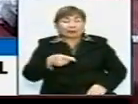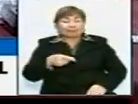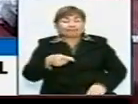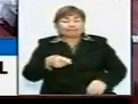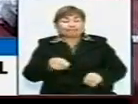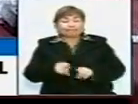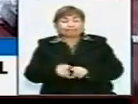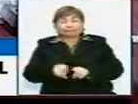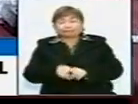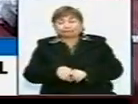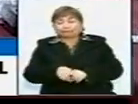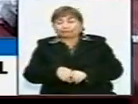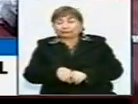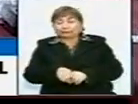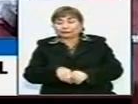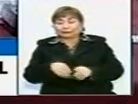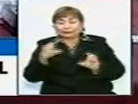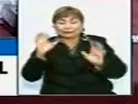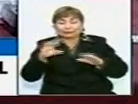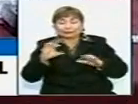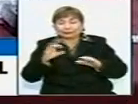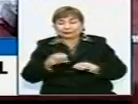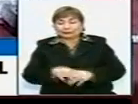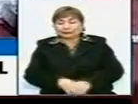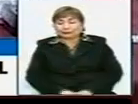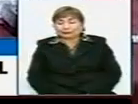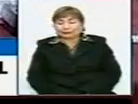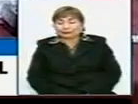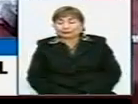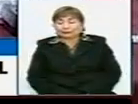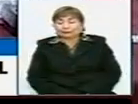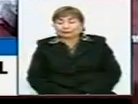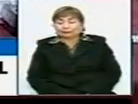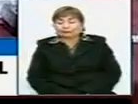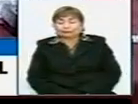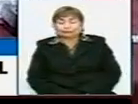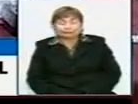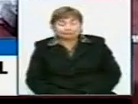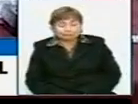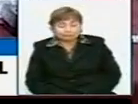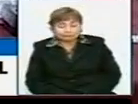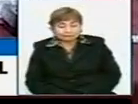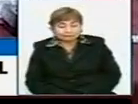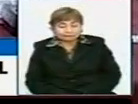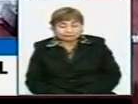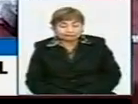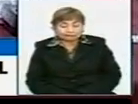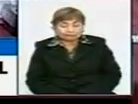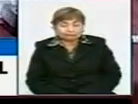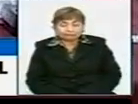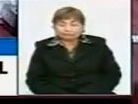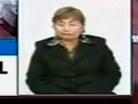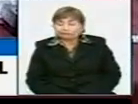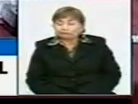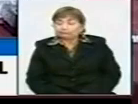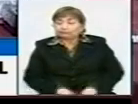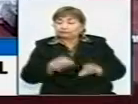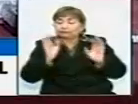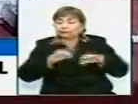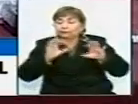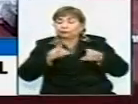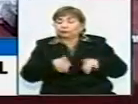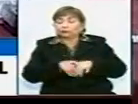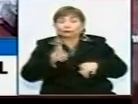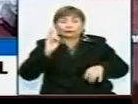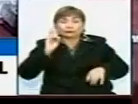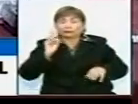este en la cantidad de 300 mililitros en un cerdo si llueve así